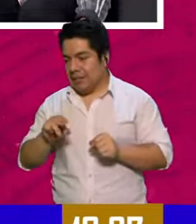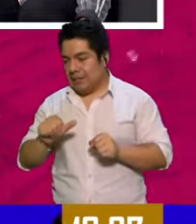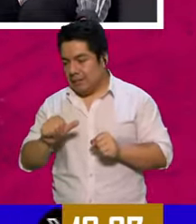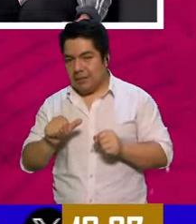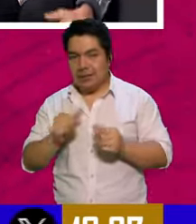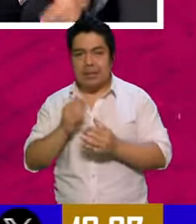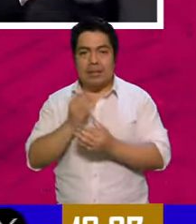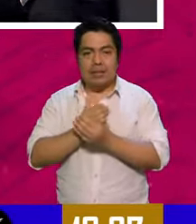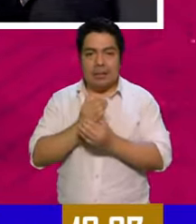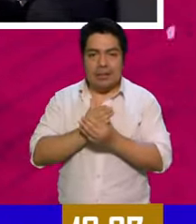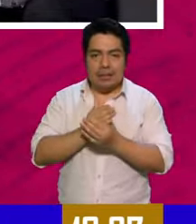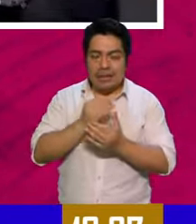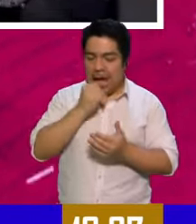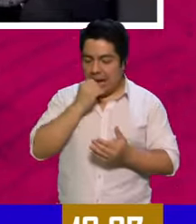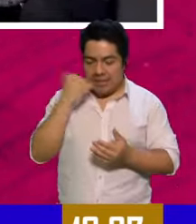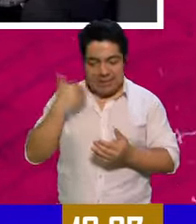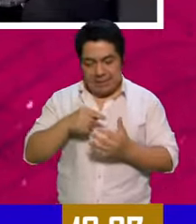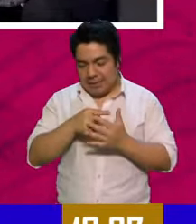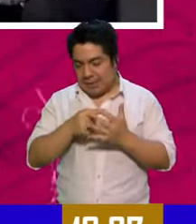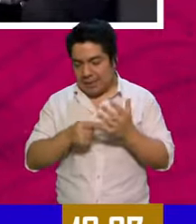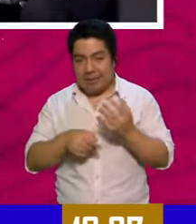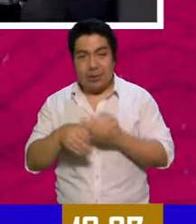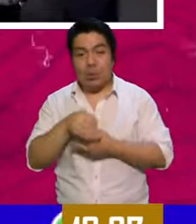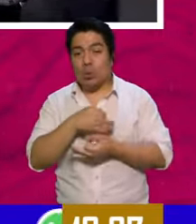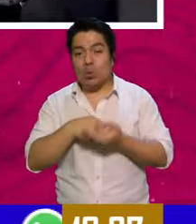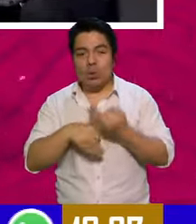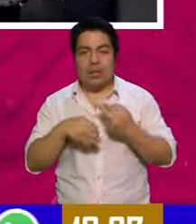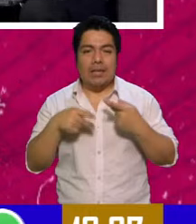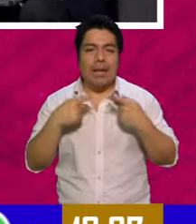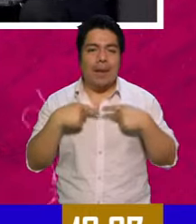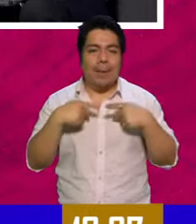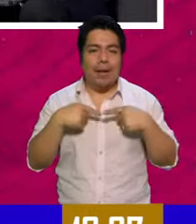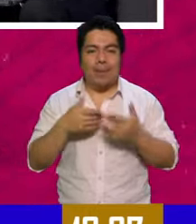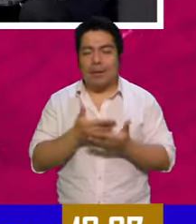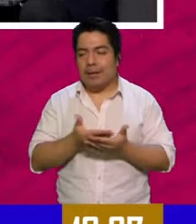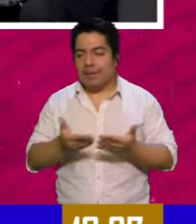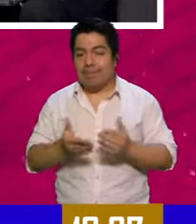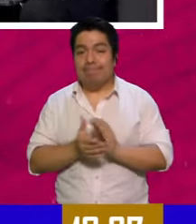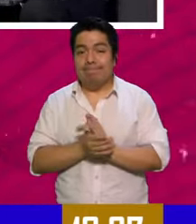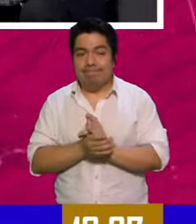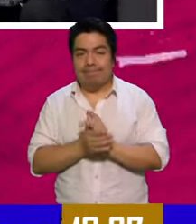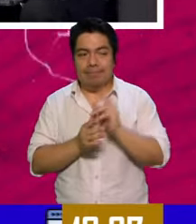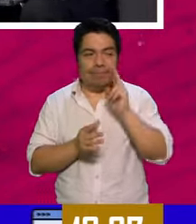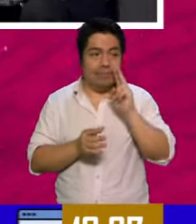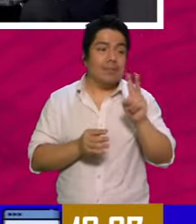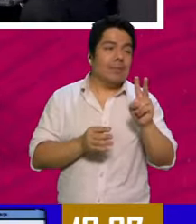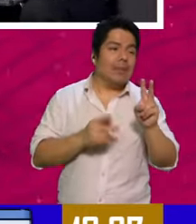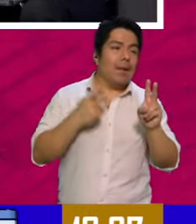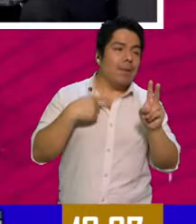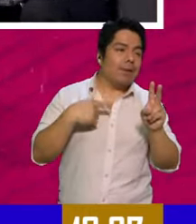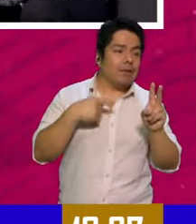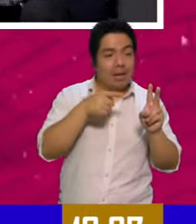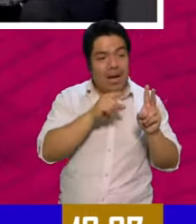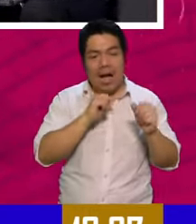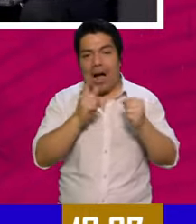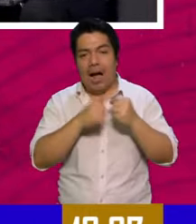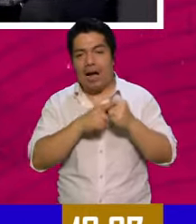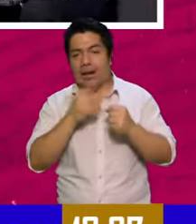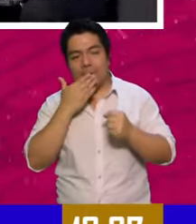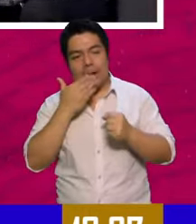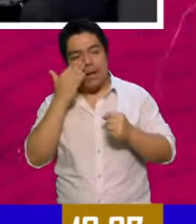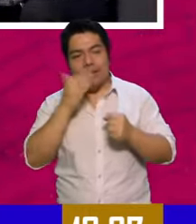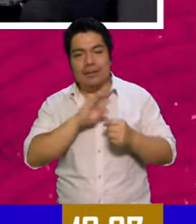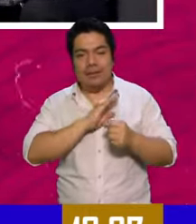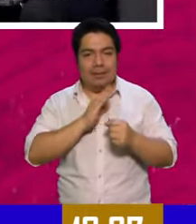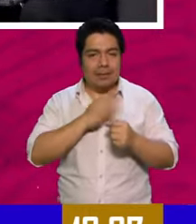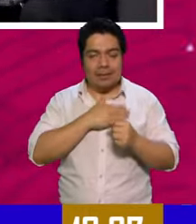los tacos de cochinita, todo. La gente, que volteas para un lado y ves algo prehispánico